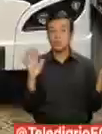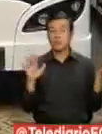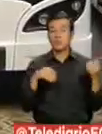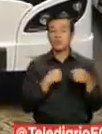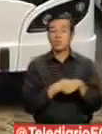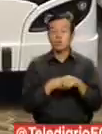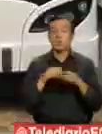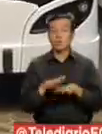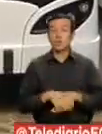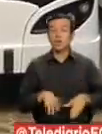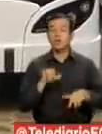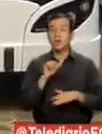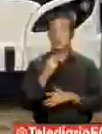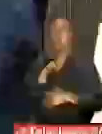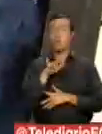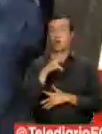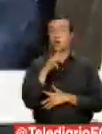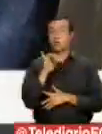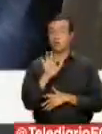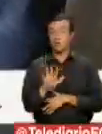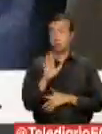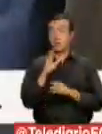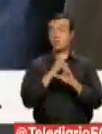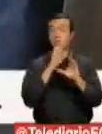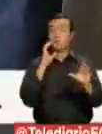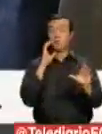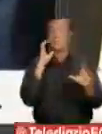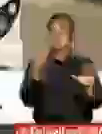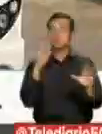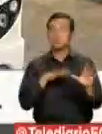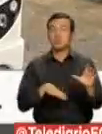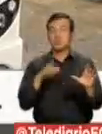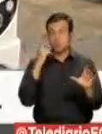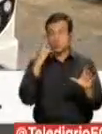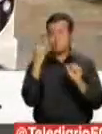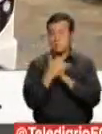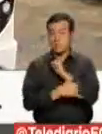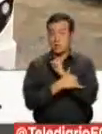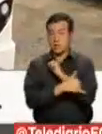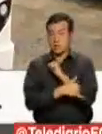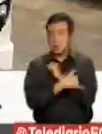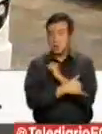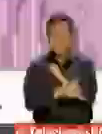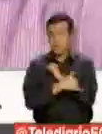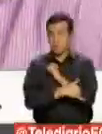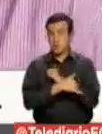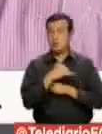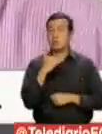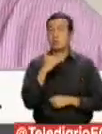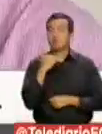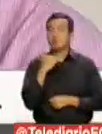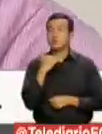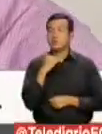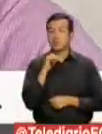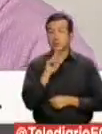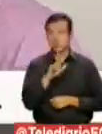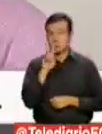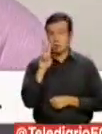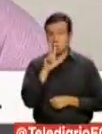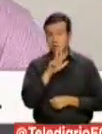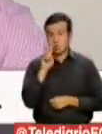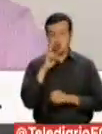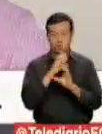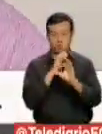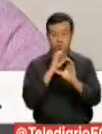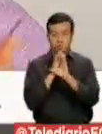talleres en el cantón Yaguachi los buses eléctricos importados desde China para que circulen en Guayaquil. Bueno, son 32 asientos por buses.